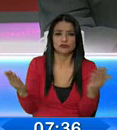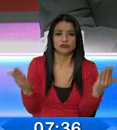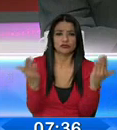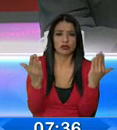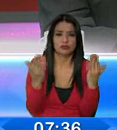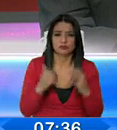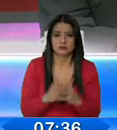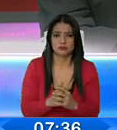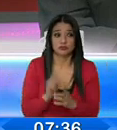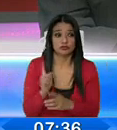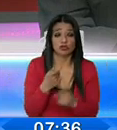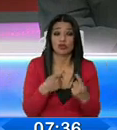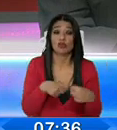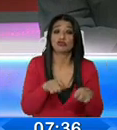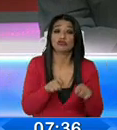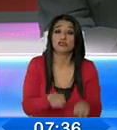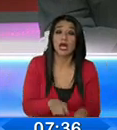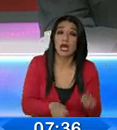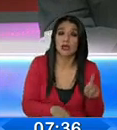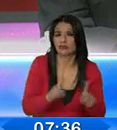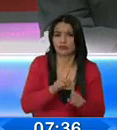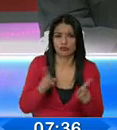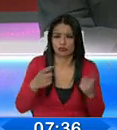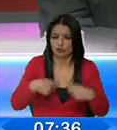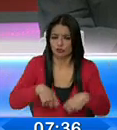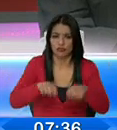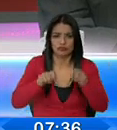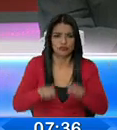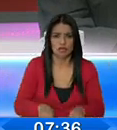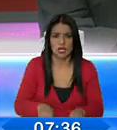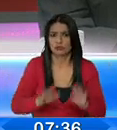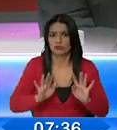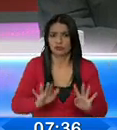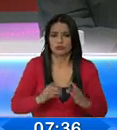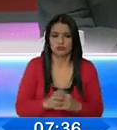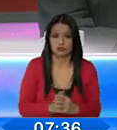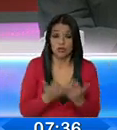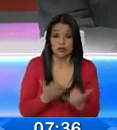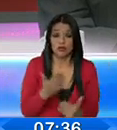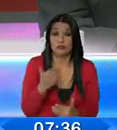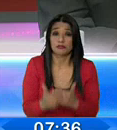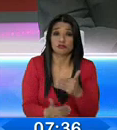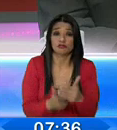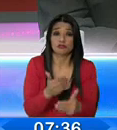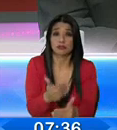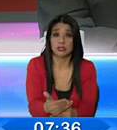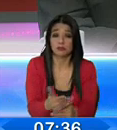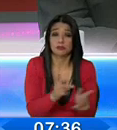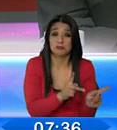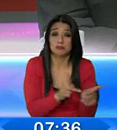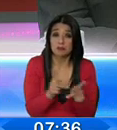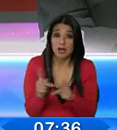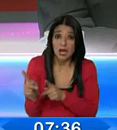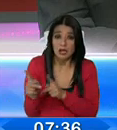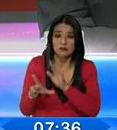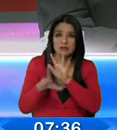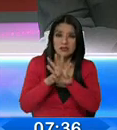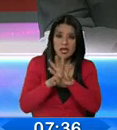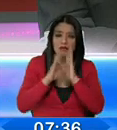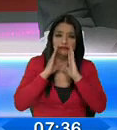solamente a contratos aislados. La contratación aislada al margen de un proceso en donde se planifiquen políticas